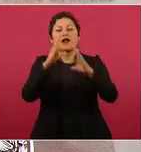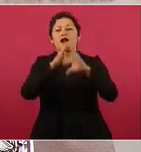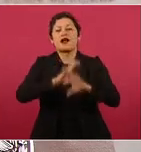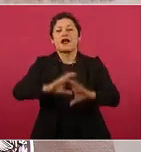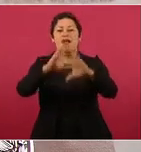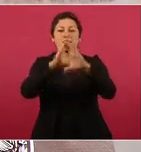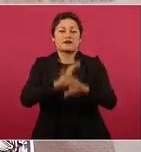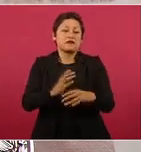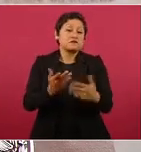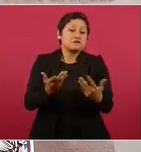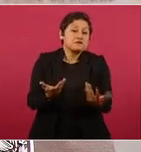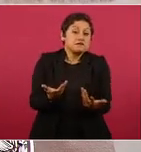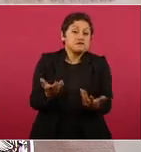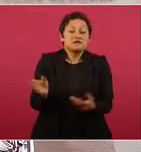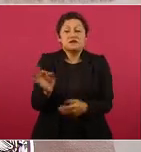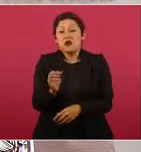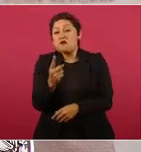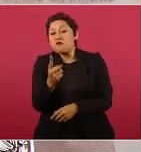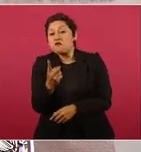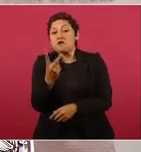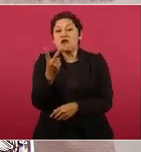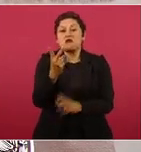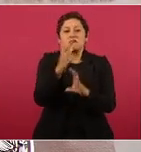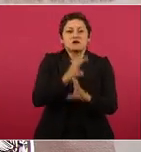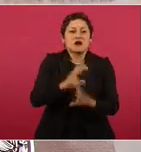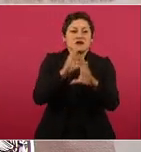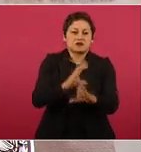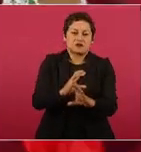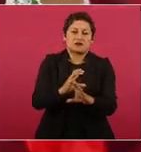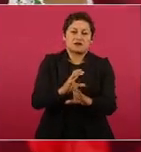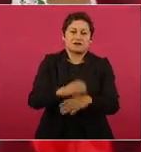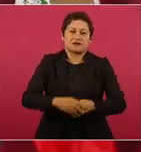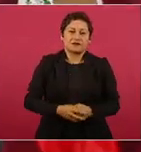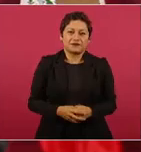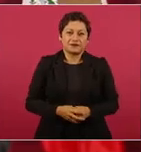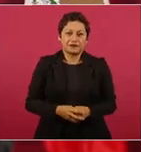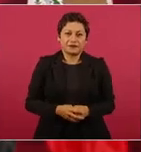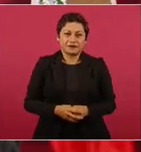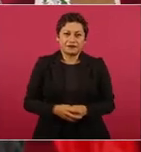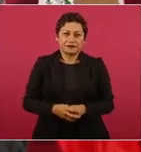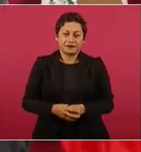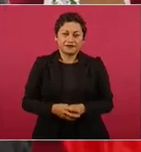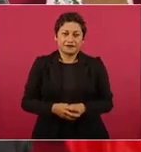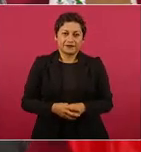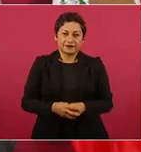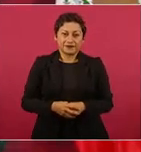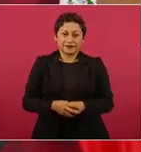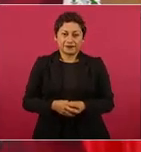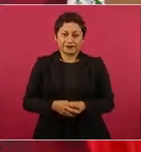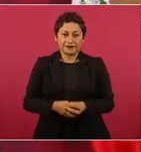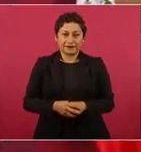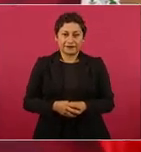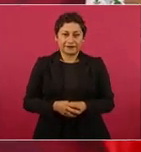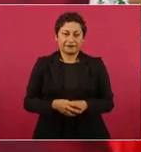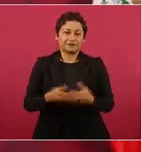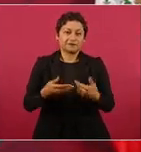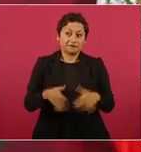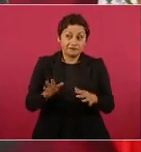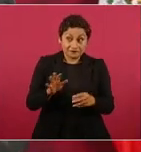una o dos canciones. Esto, y si se pueden